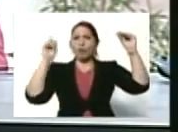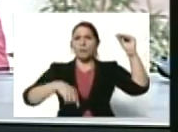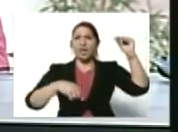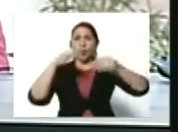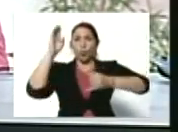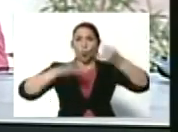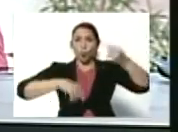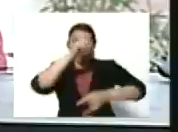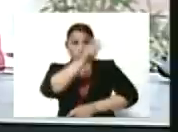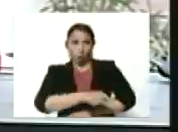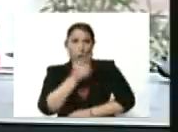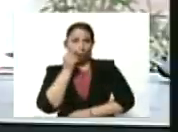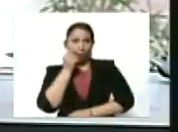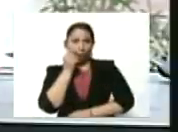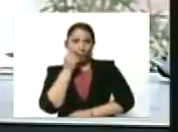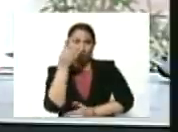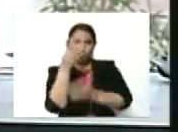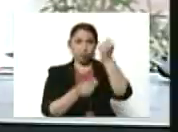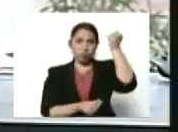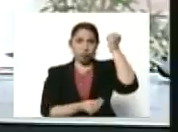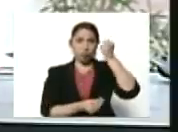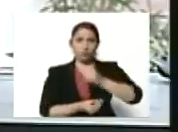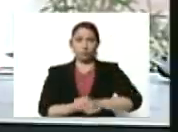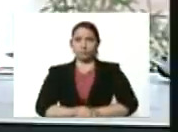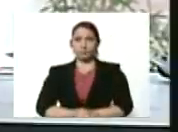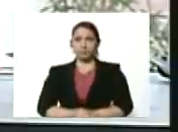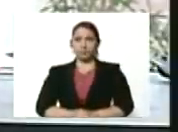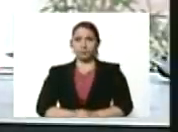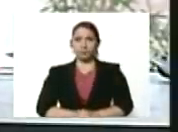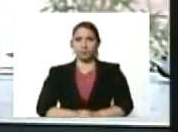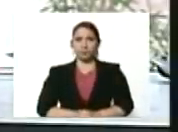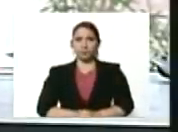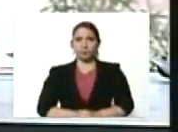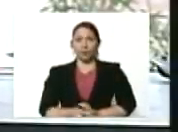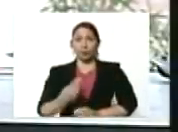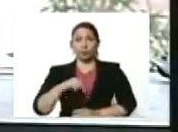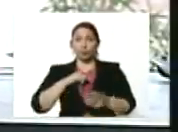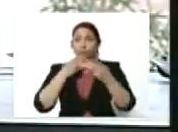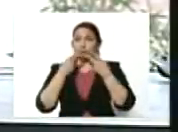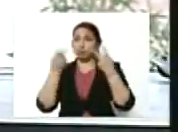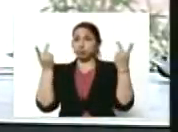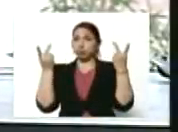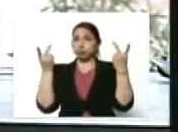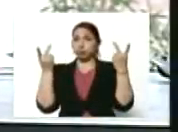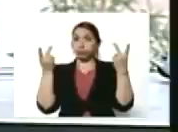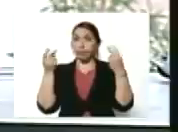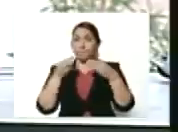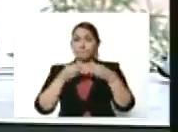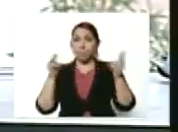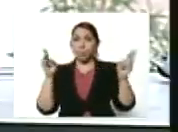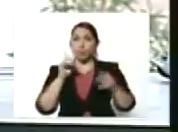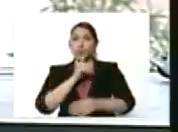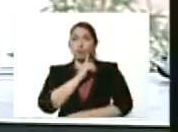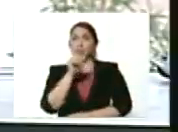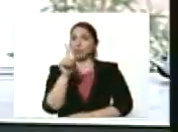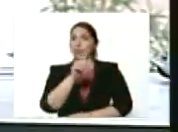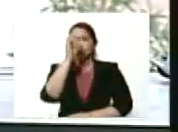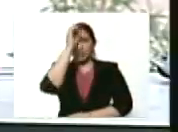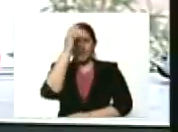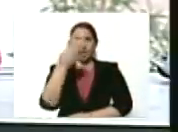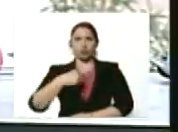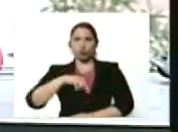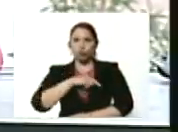último, que se había fugado. No habíamos sacado públicamente su nombre para que él no supiera que lo